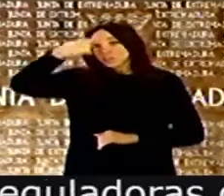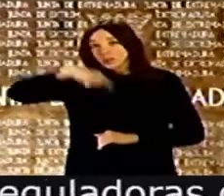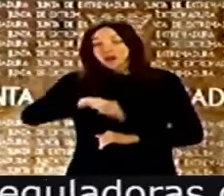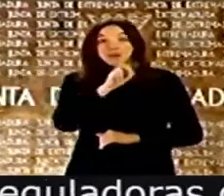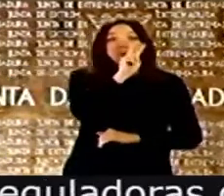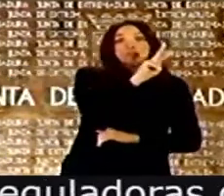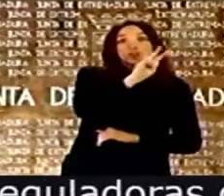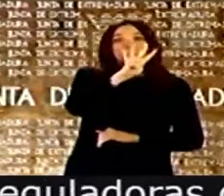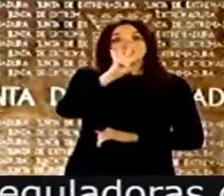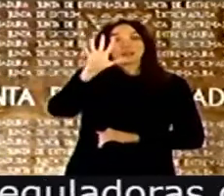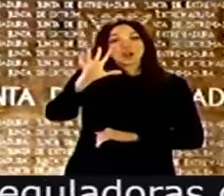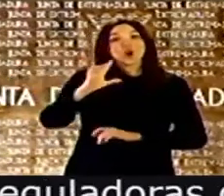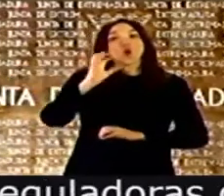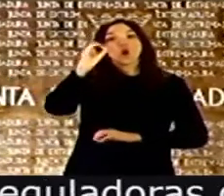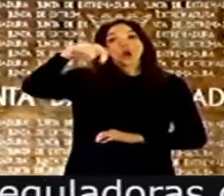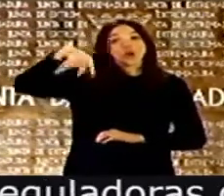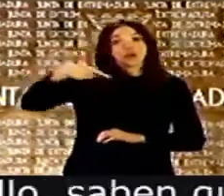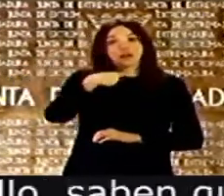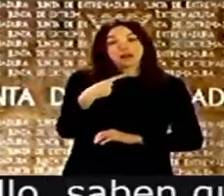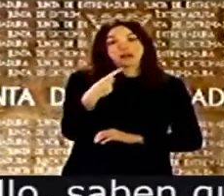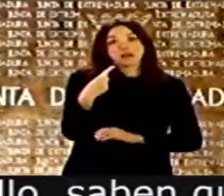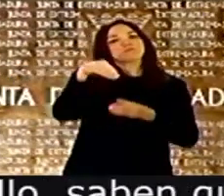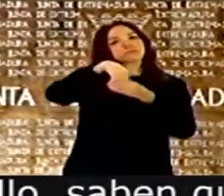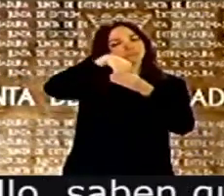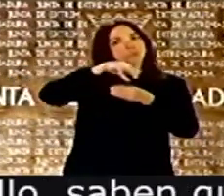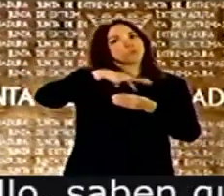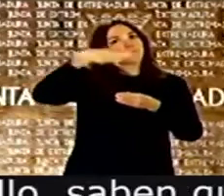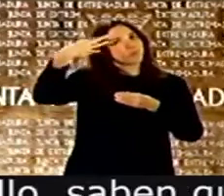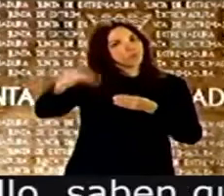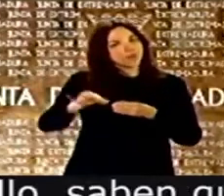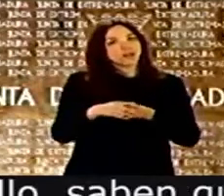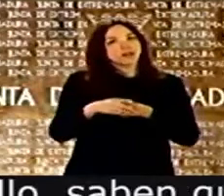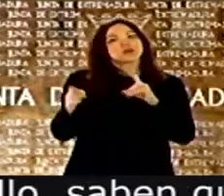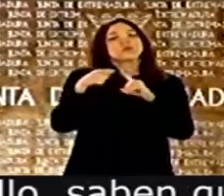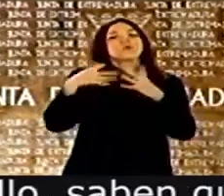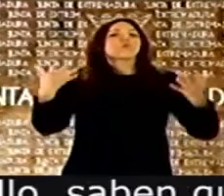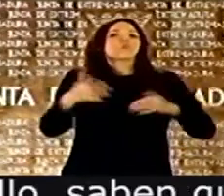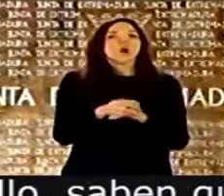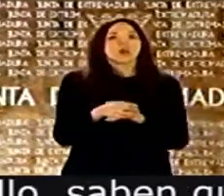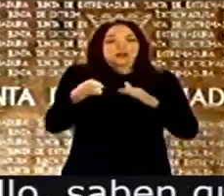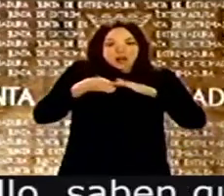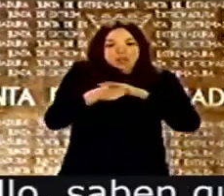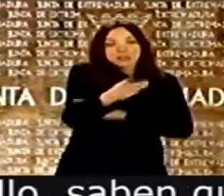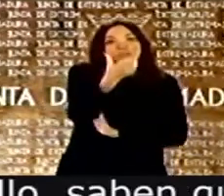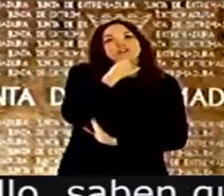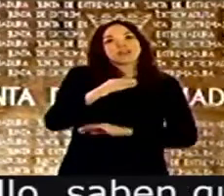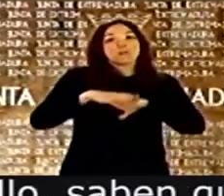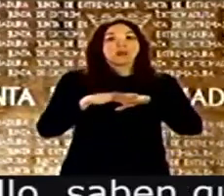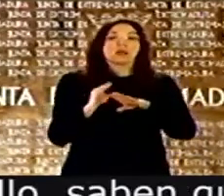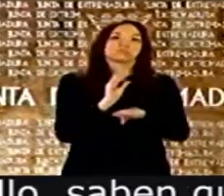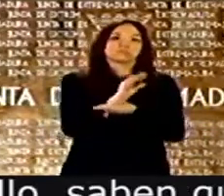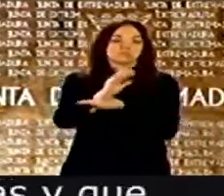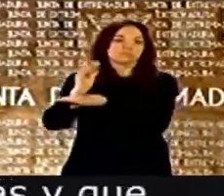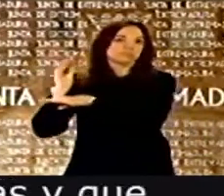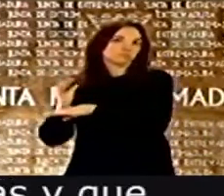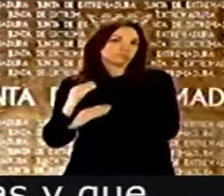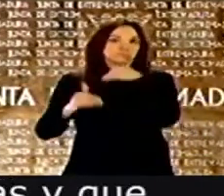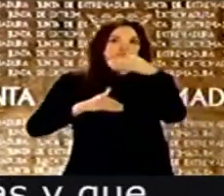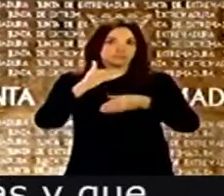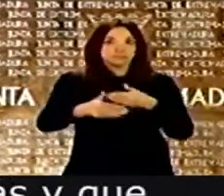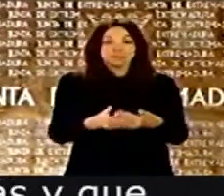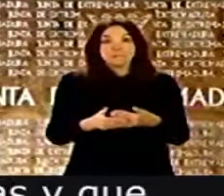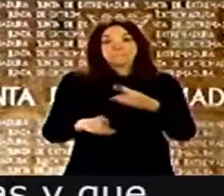ONG que se verán afectadas y que facilitará el acceso a las subvenciones a los agentes solicitantes, contribuirá a consolidar el